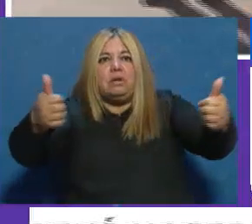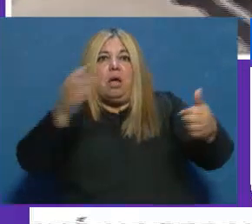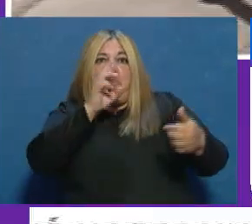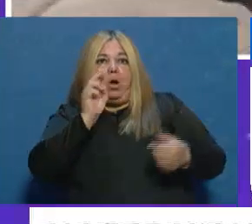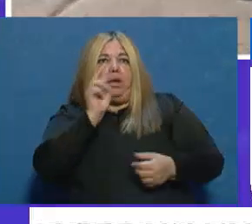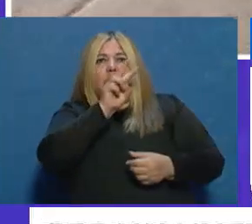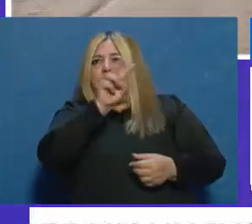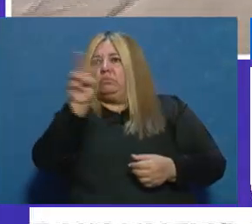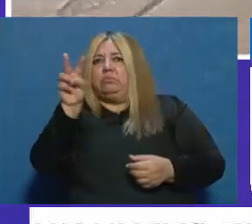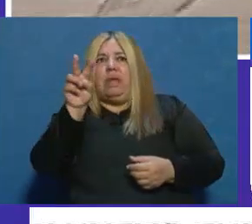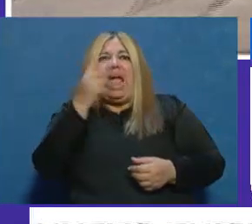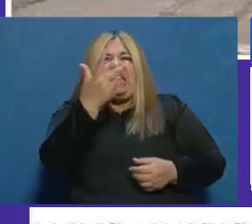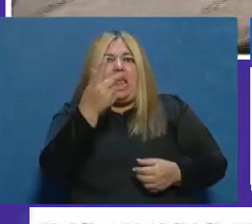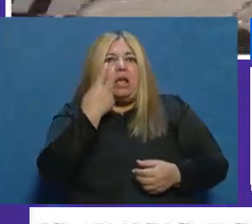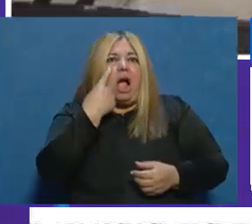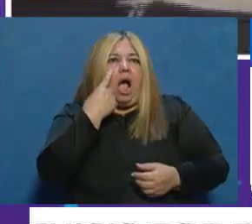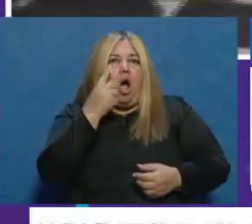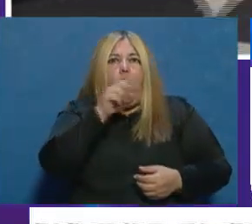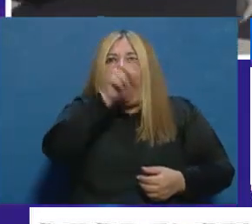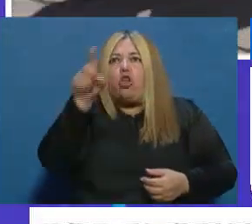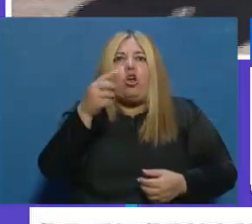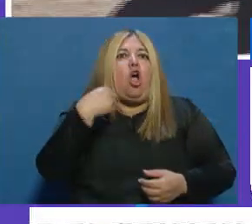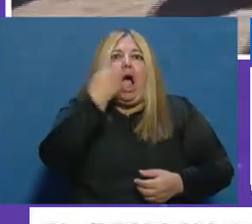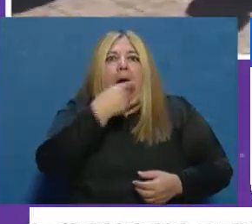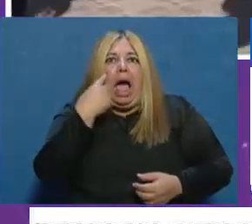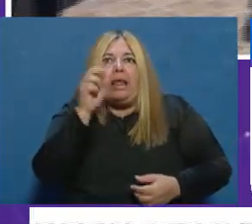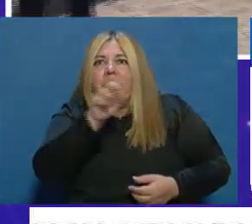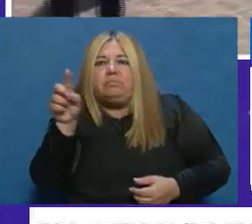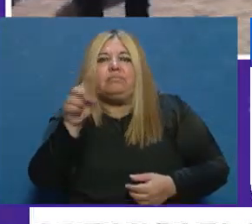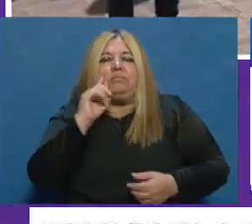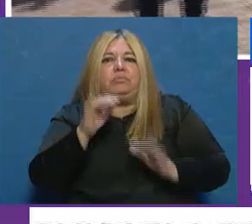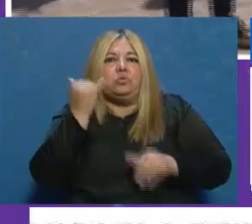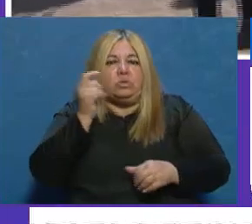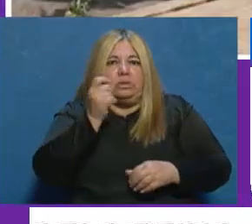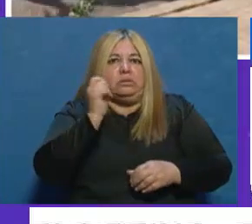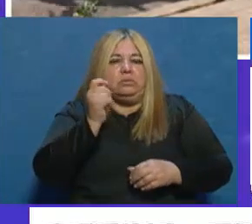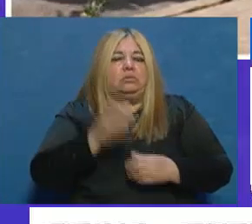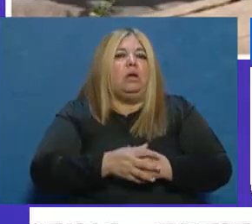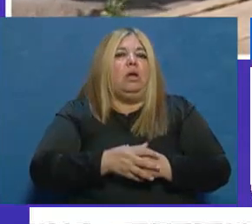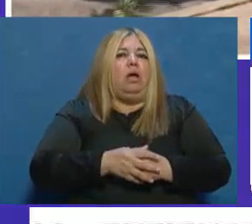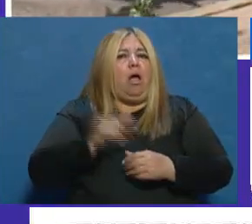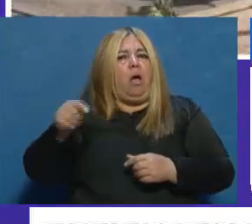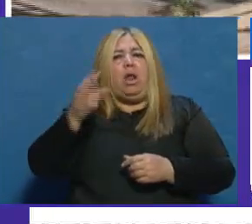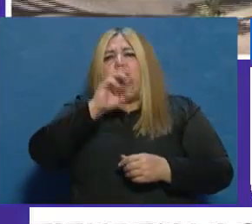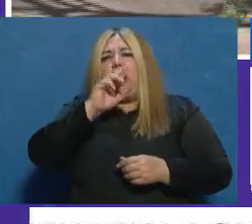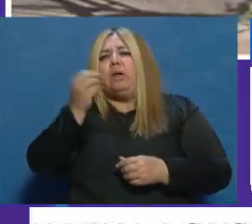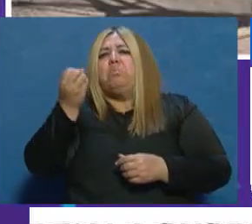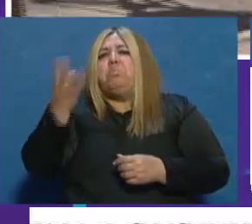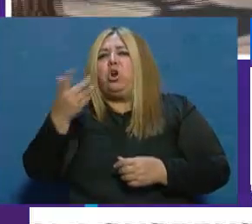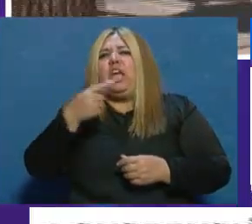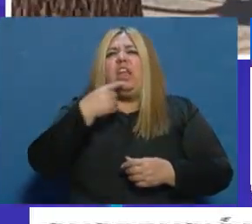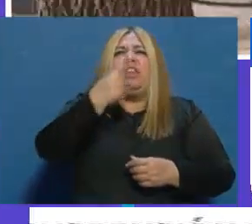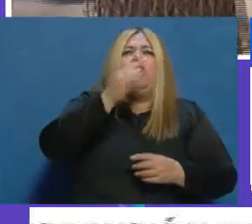cual esto ha hecho mucho ruido y se comienzan a preguntar por qué. De hecho, se ha iniciado